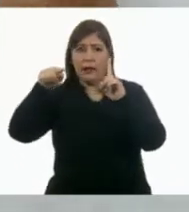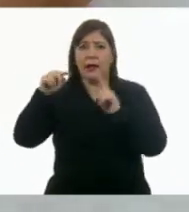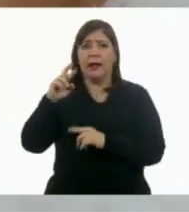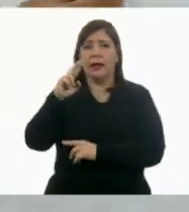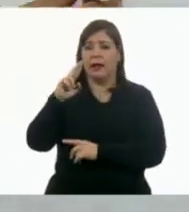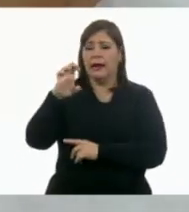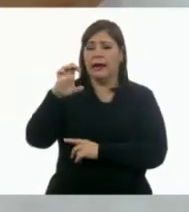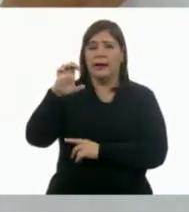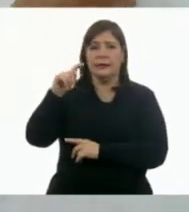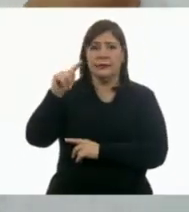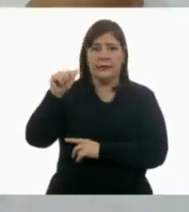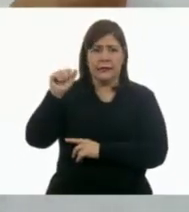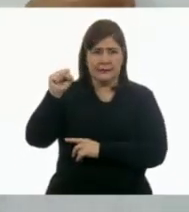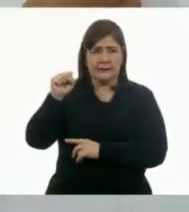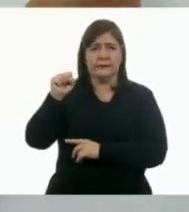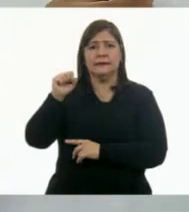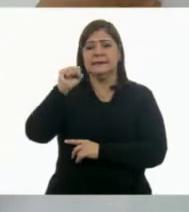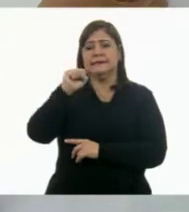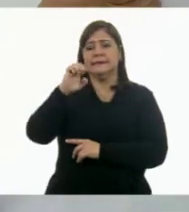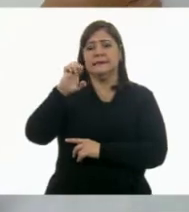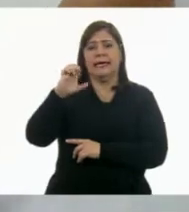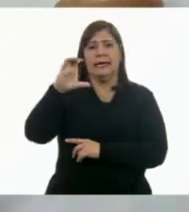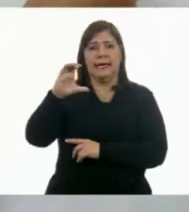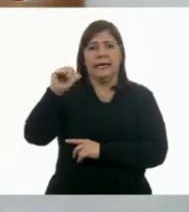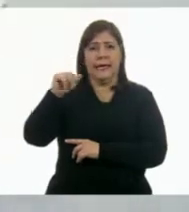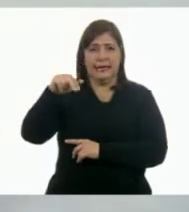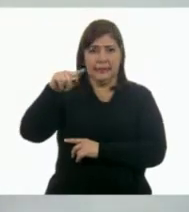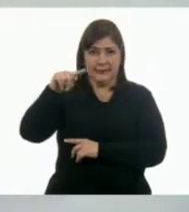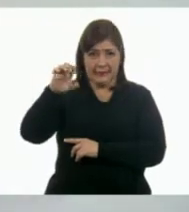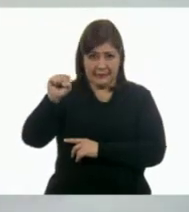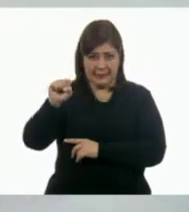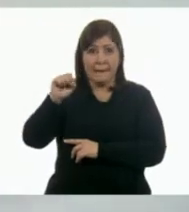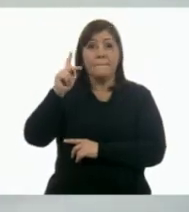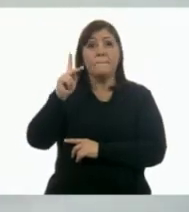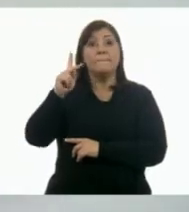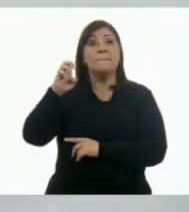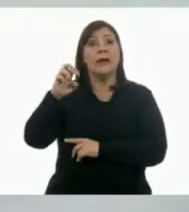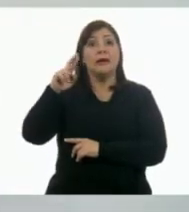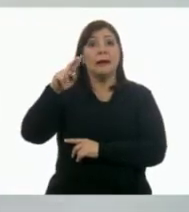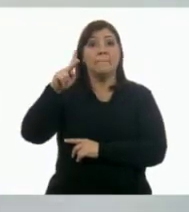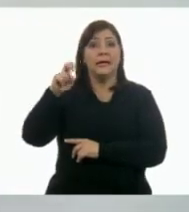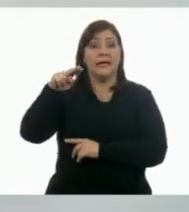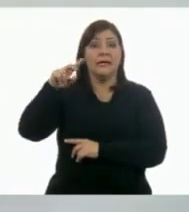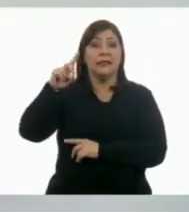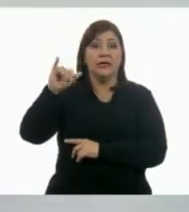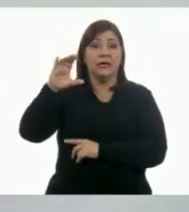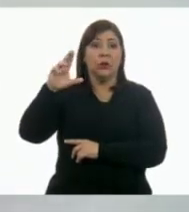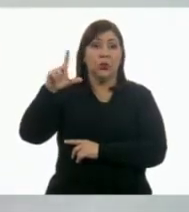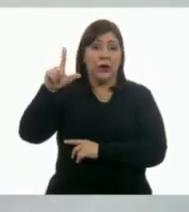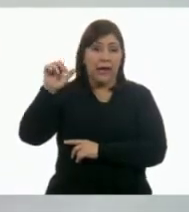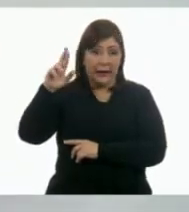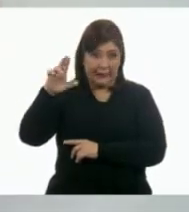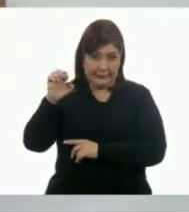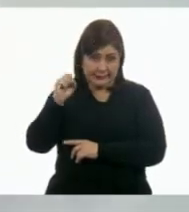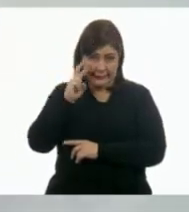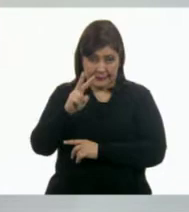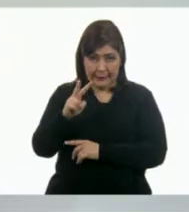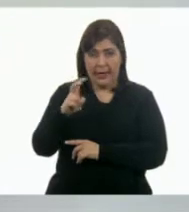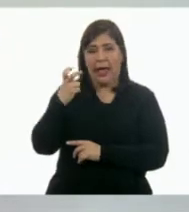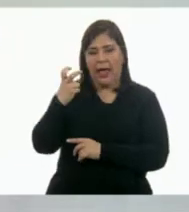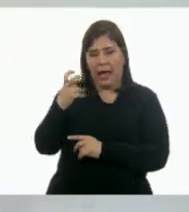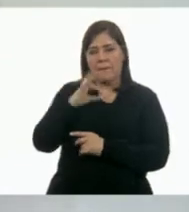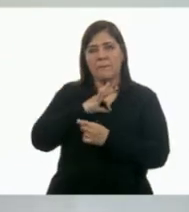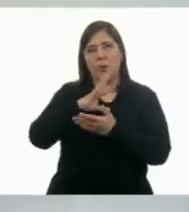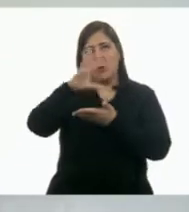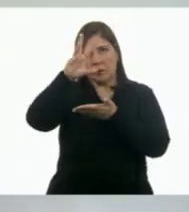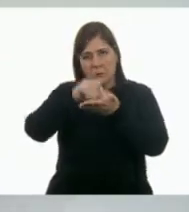¿Quién me ayuda? Secantes perpendiculares. Rectas secantes perpendiculares. Y con eso completarías tu